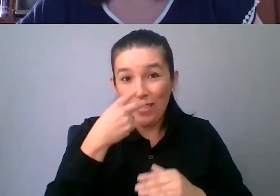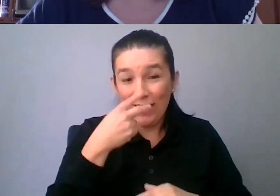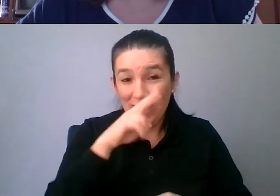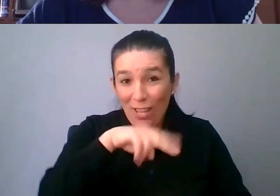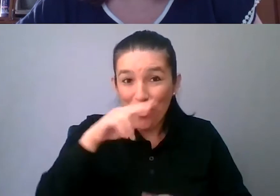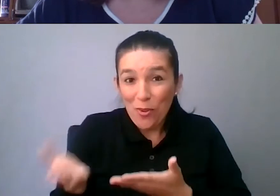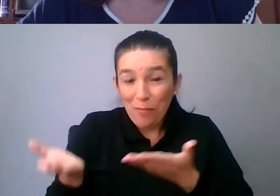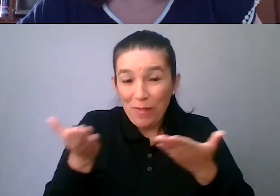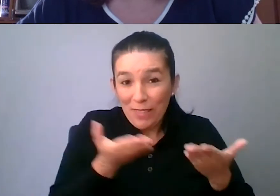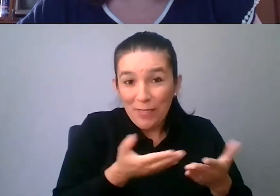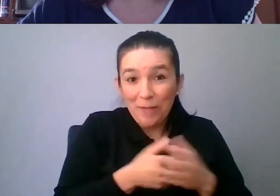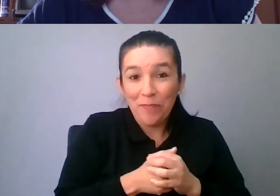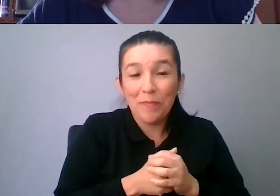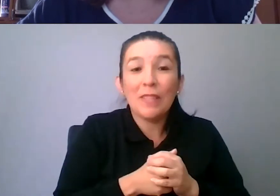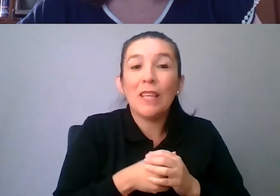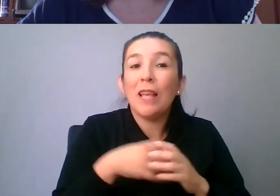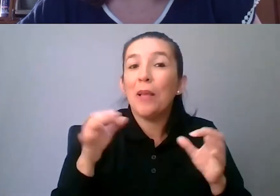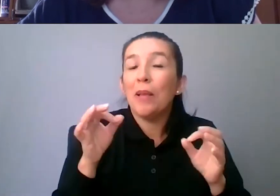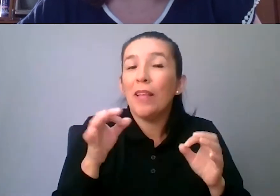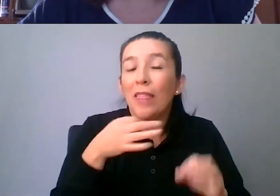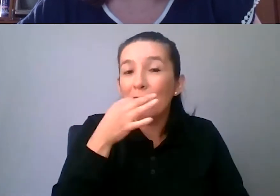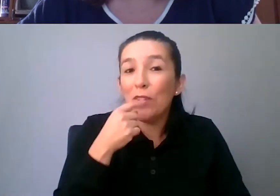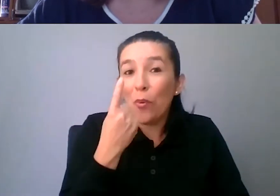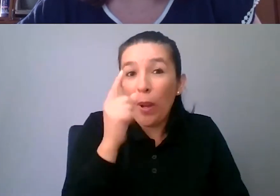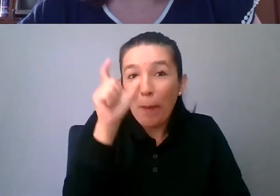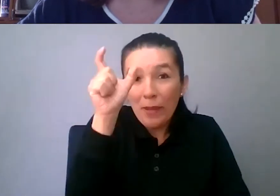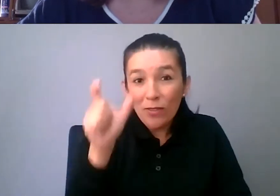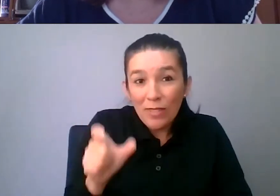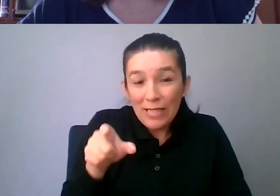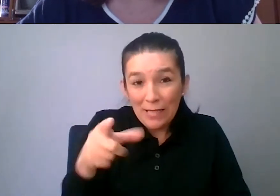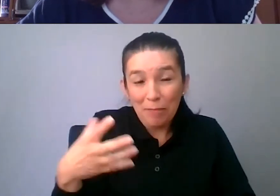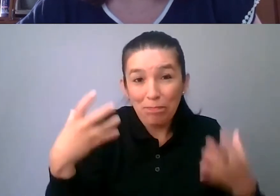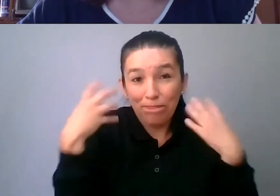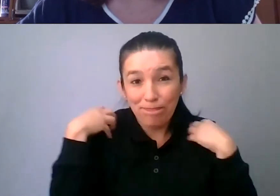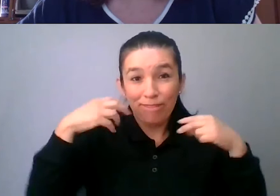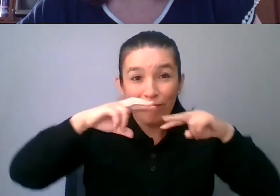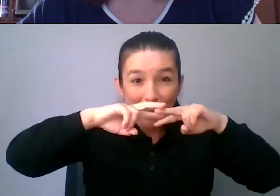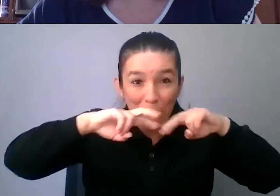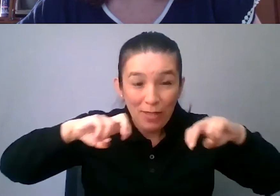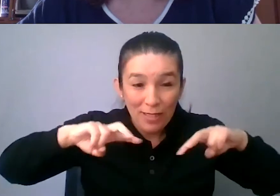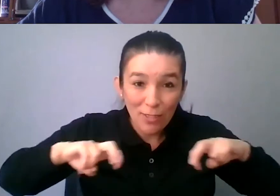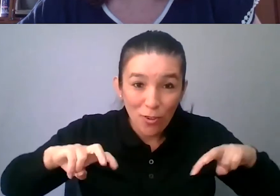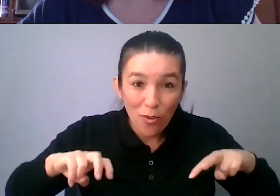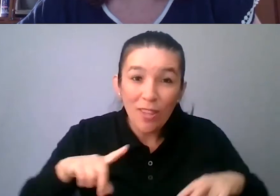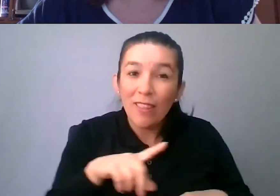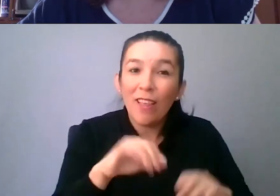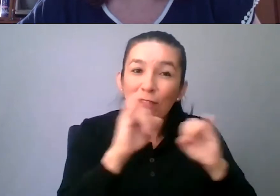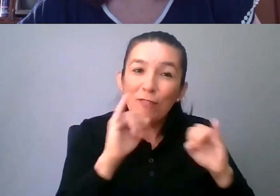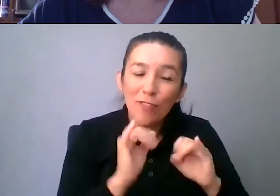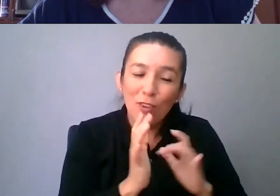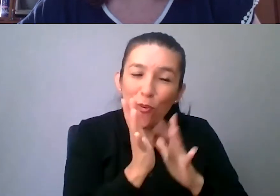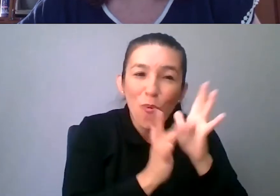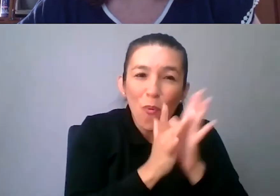hablar de una de las personas que investigó estas figuras, estas